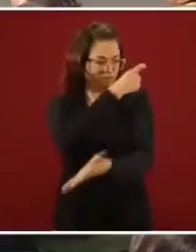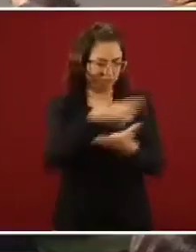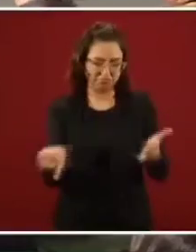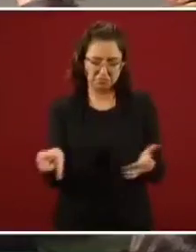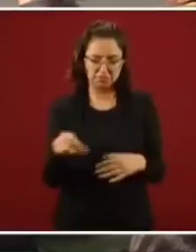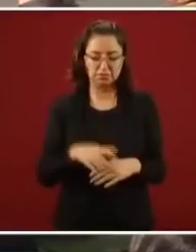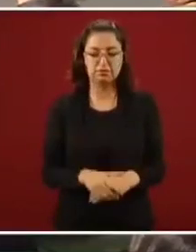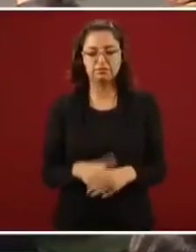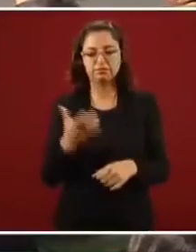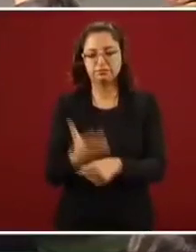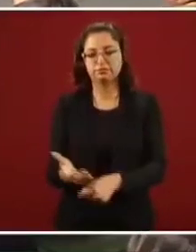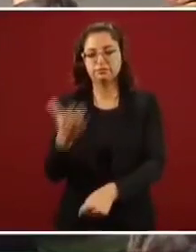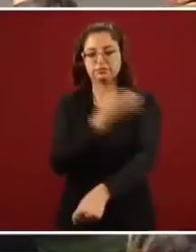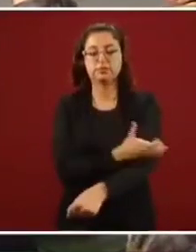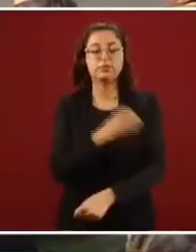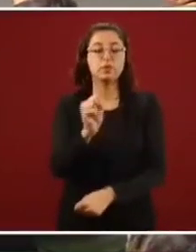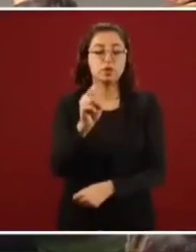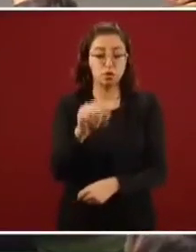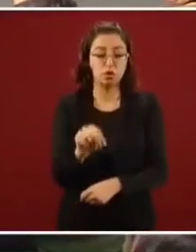la ONU.